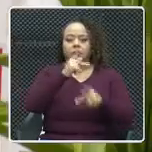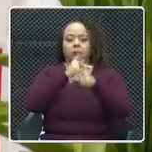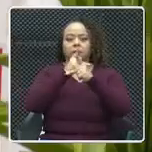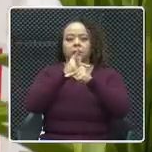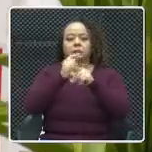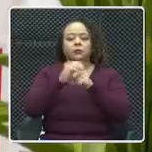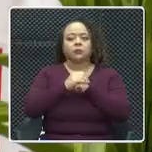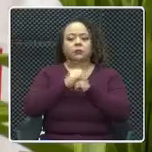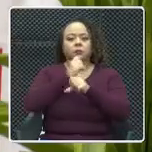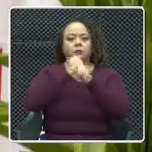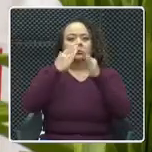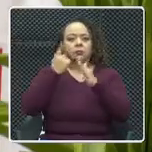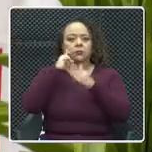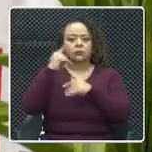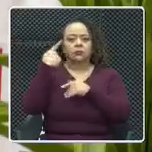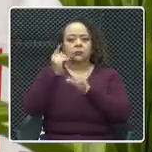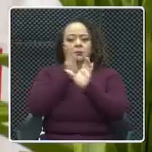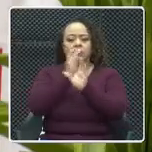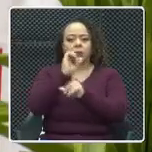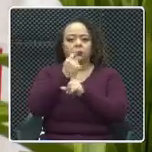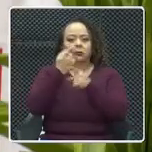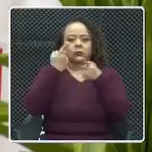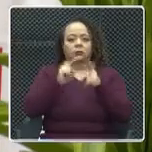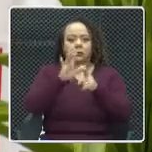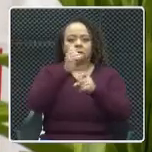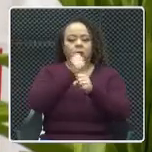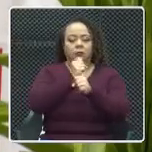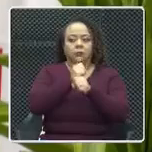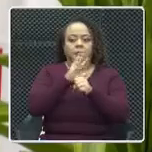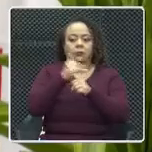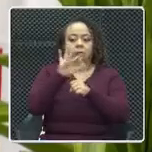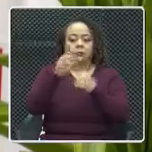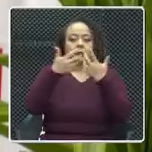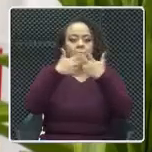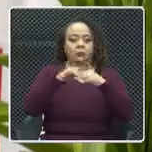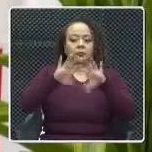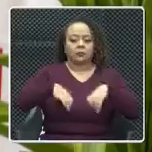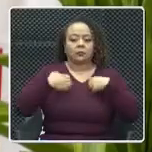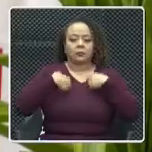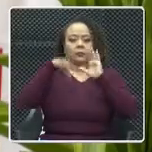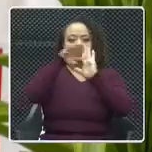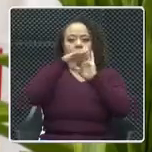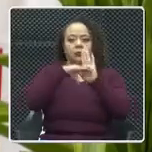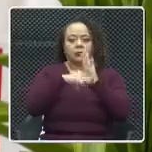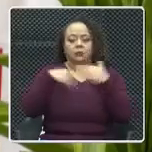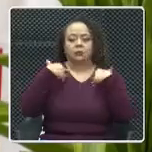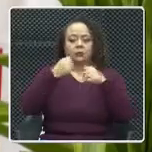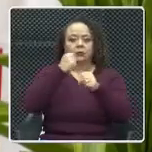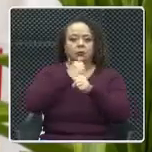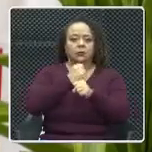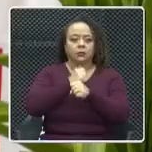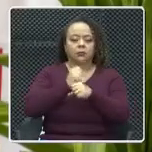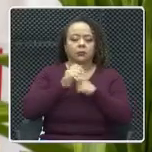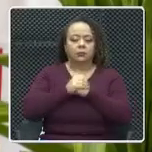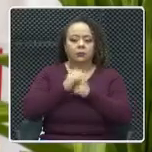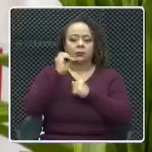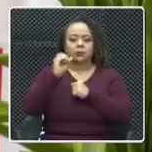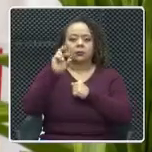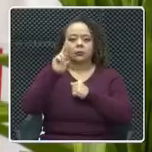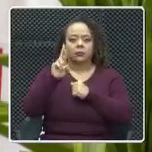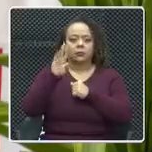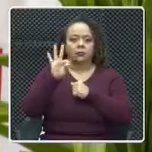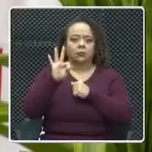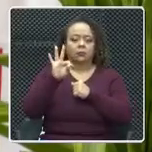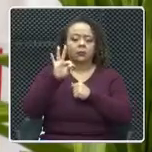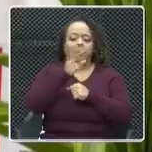a consecuencia de un riesgo psicosocial que se dio en su trabajo? Cuando en su empresa no existen protocolos, salud ocupacional